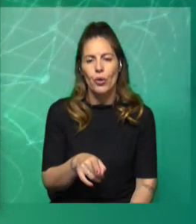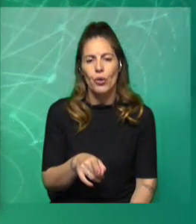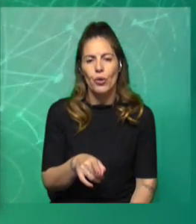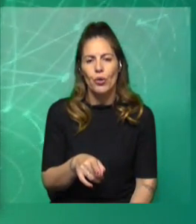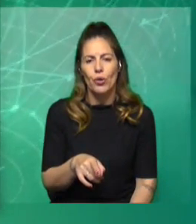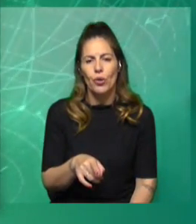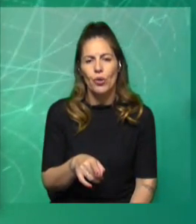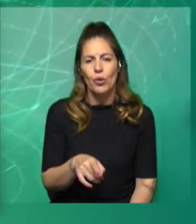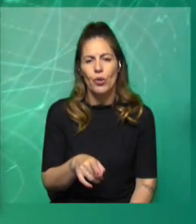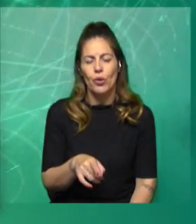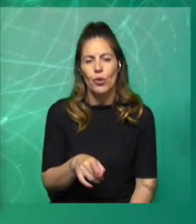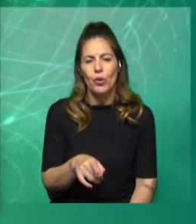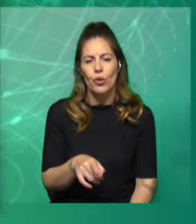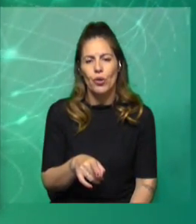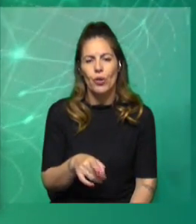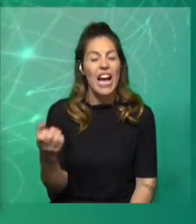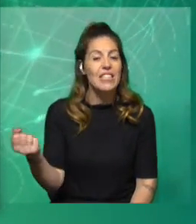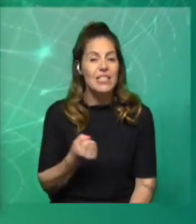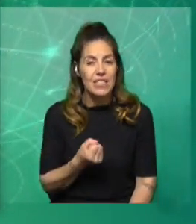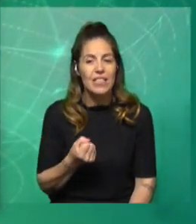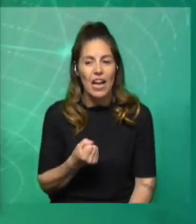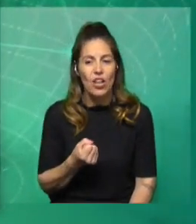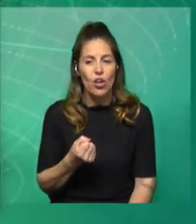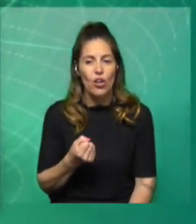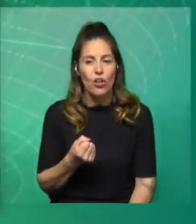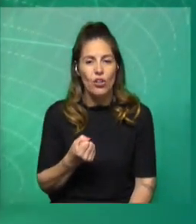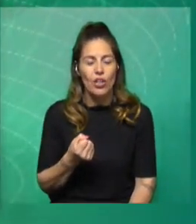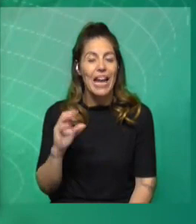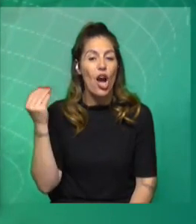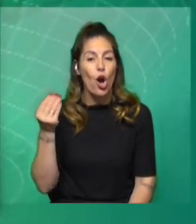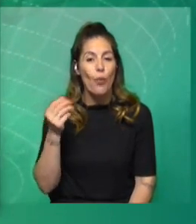falleció asesinaron a la muchacha en Maldonado?